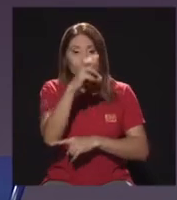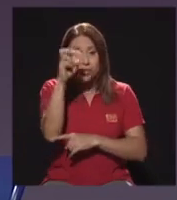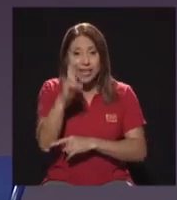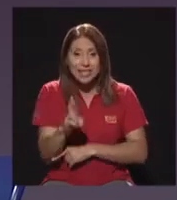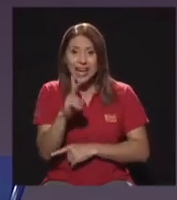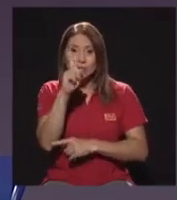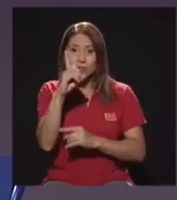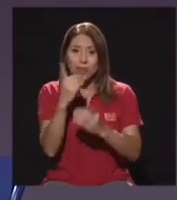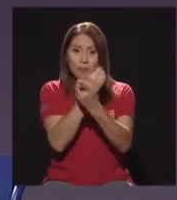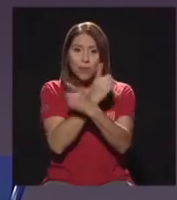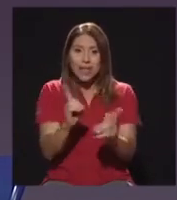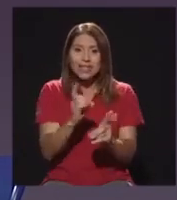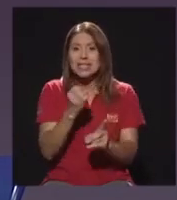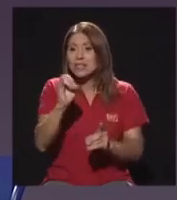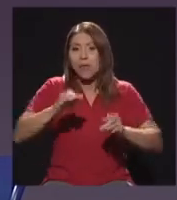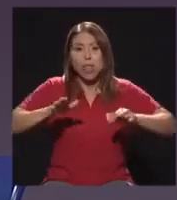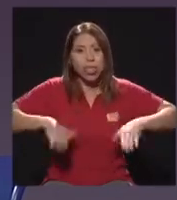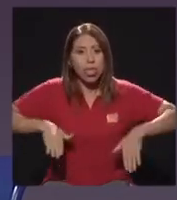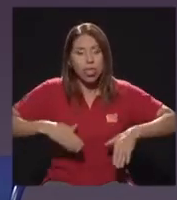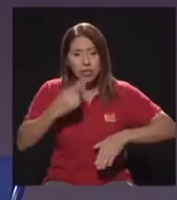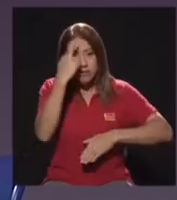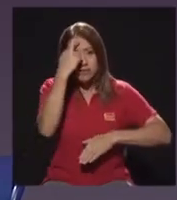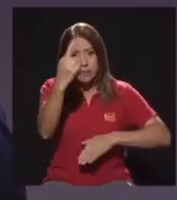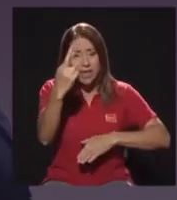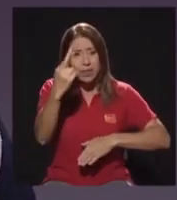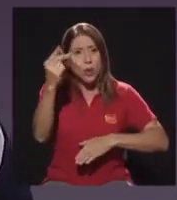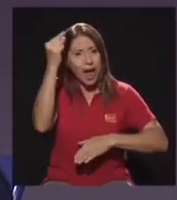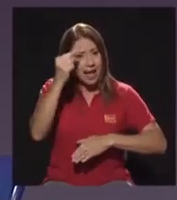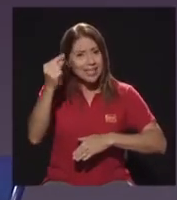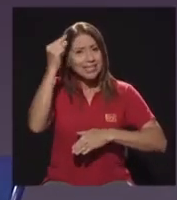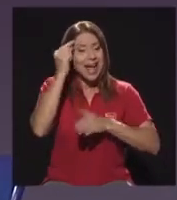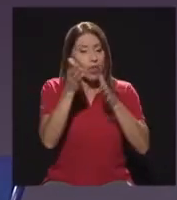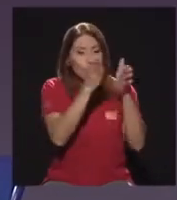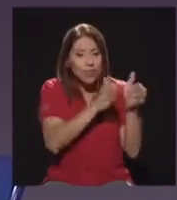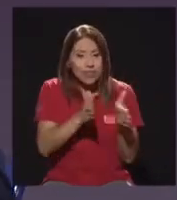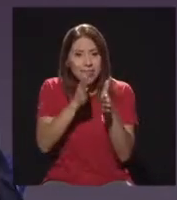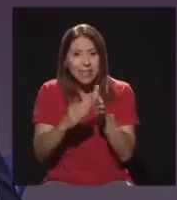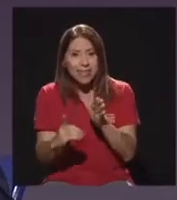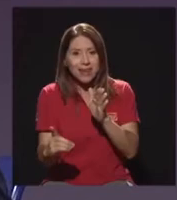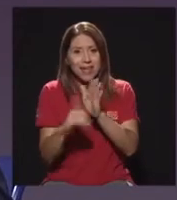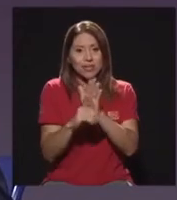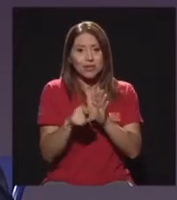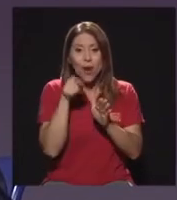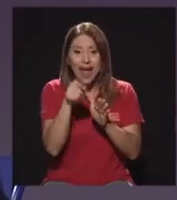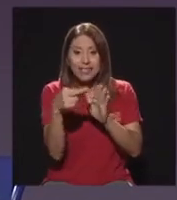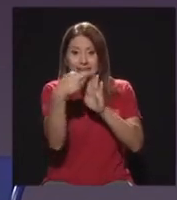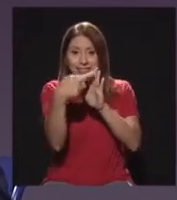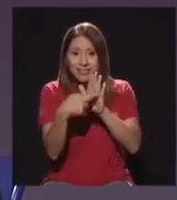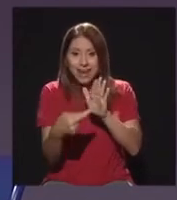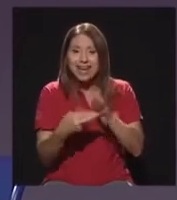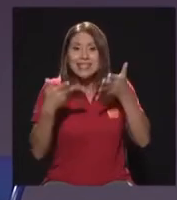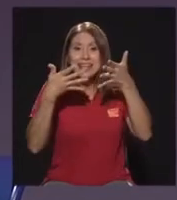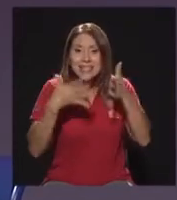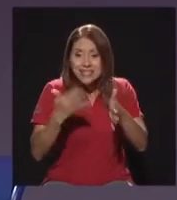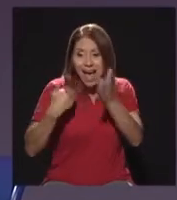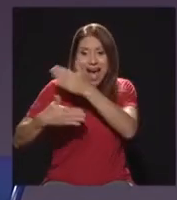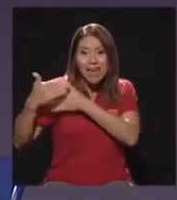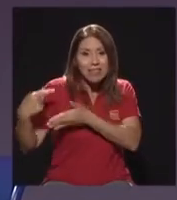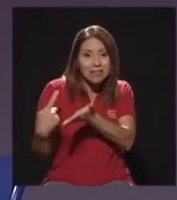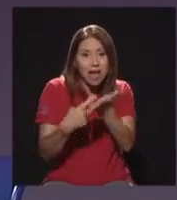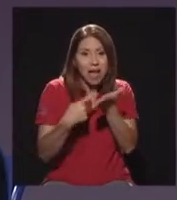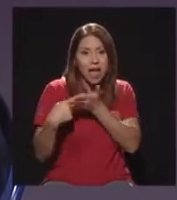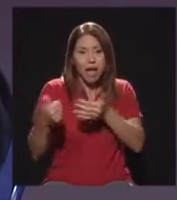no hay un respeto al estado de derecho es decir a esas reglas del juego que ya hemos acordado verdad por eso es que hablamos de la